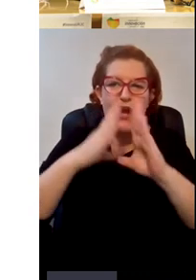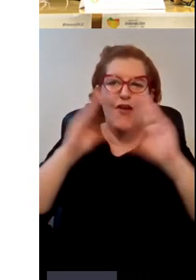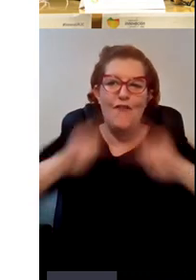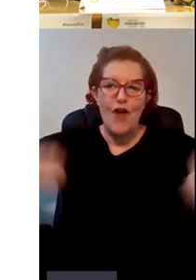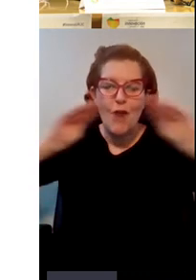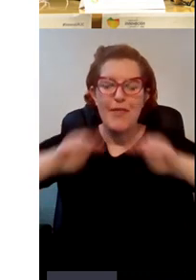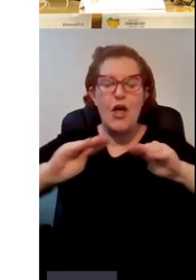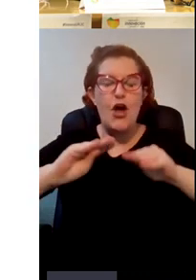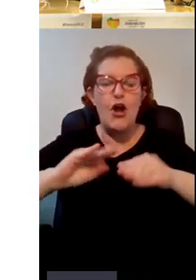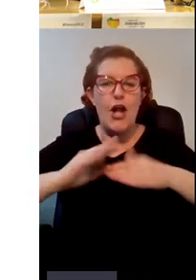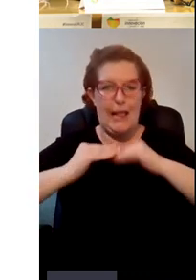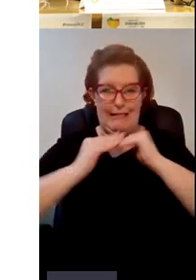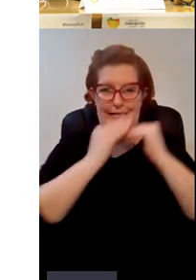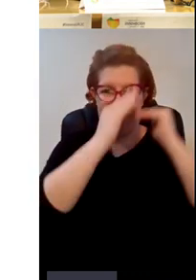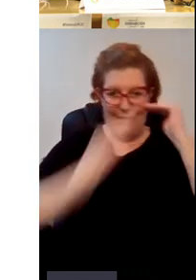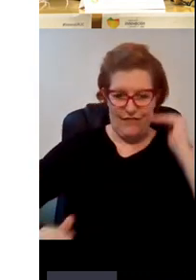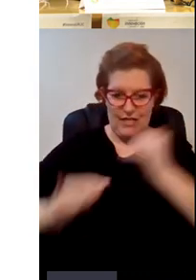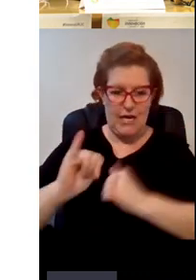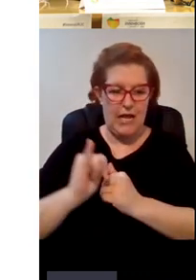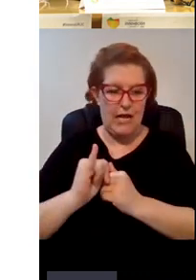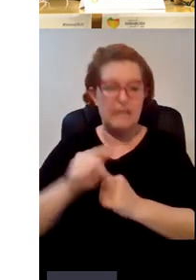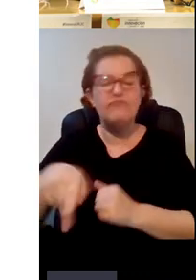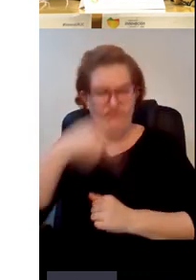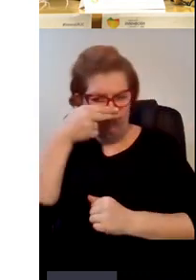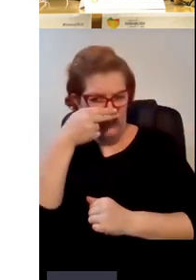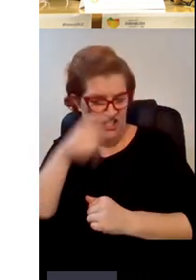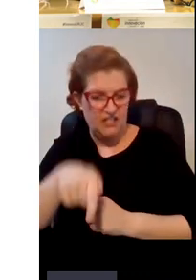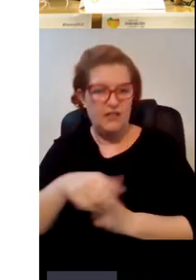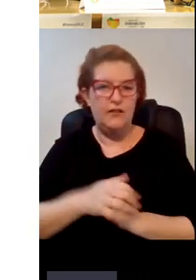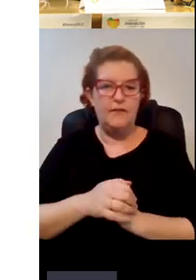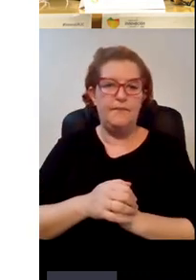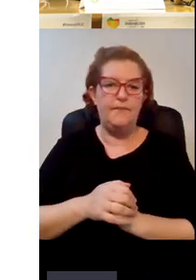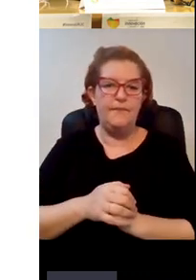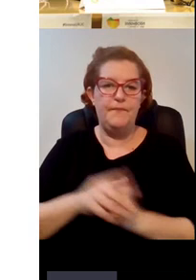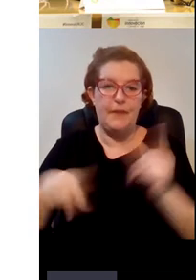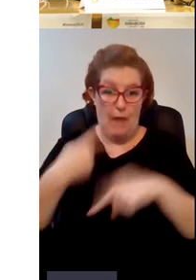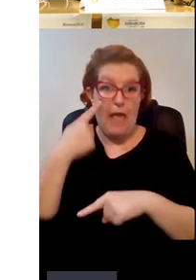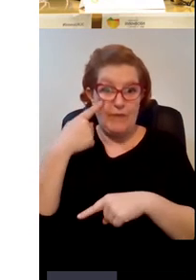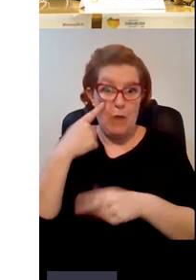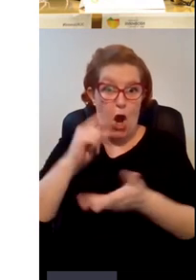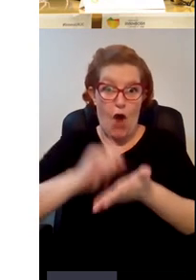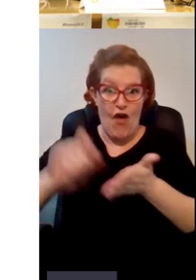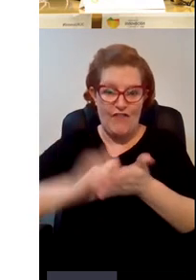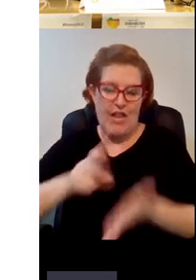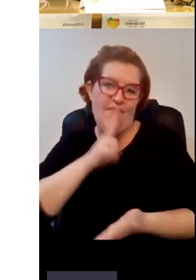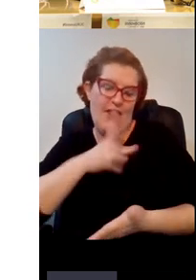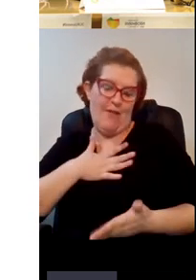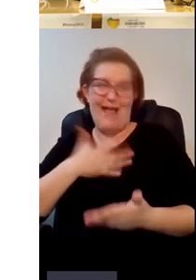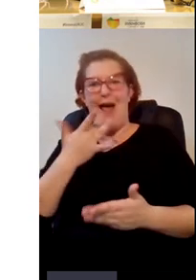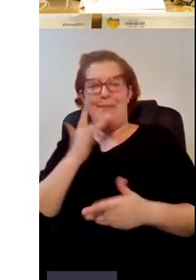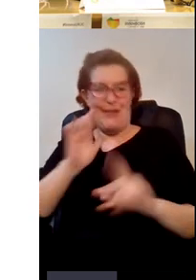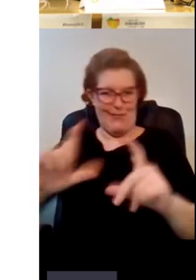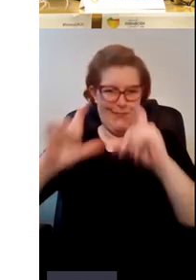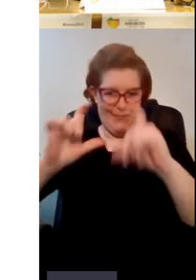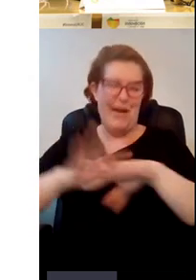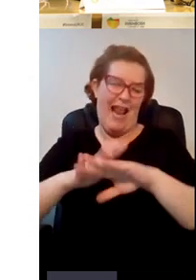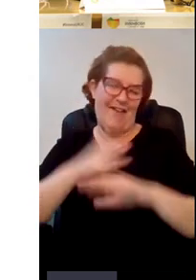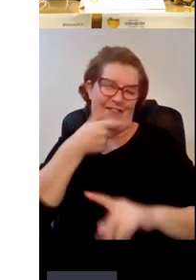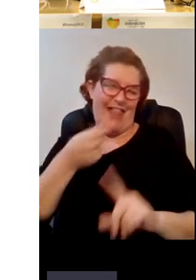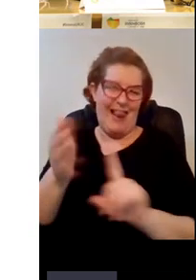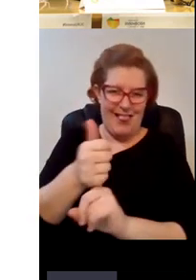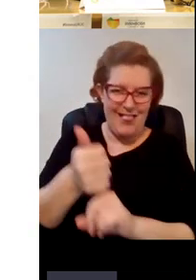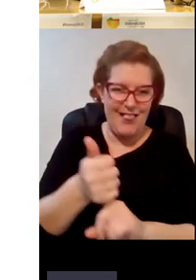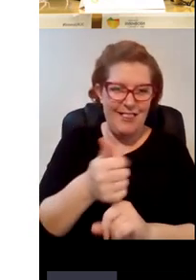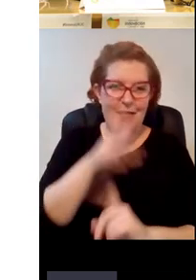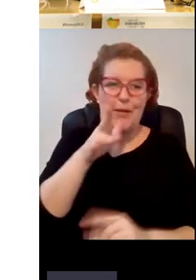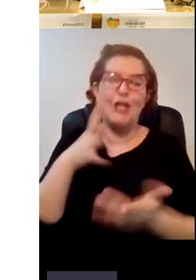pues que pues que es interesante y como veréis os he puesto la oficina verde en amarillo pues porque me gusta llevar la contraria porque todo el mundo cree